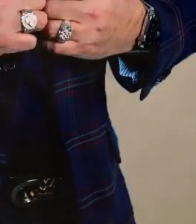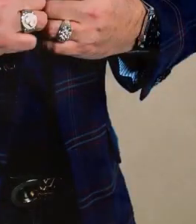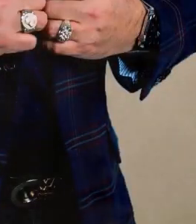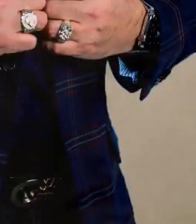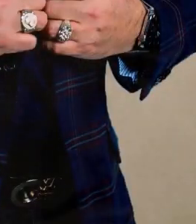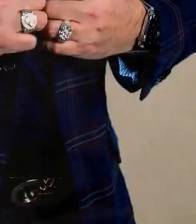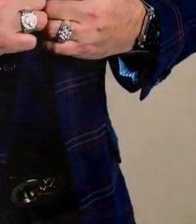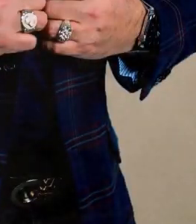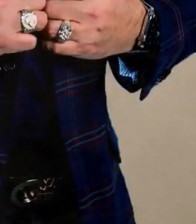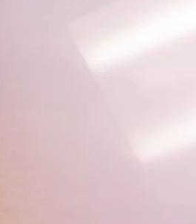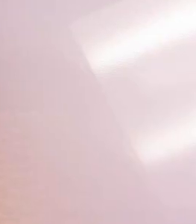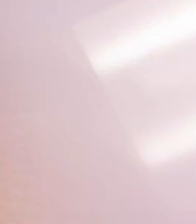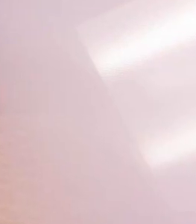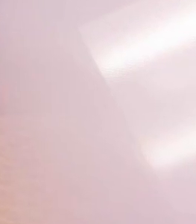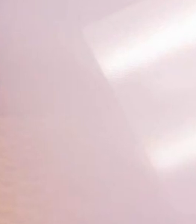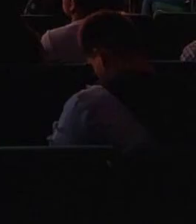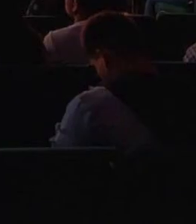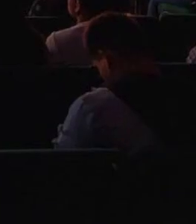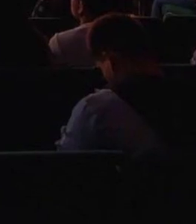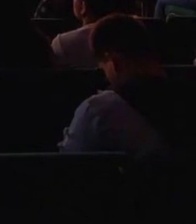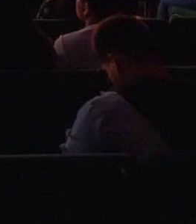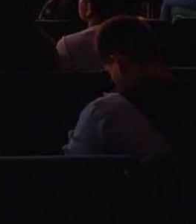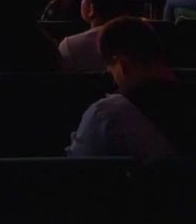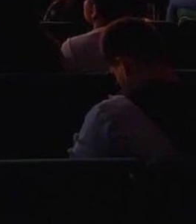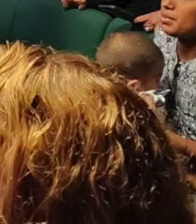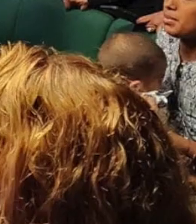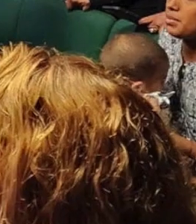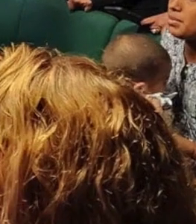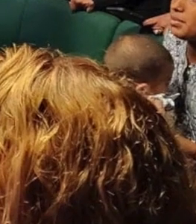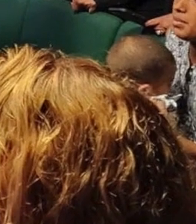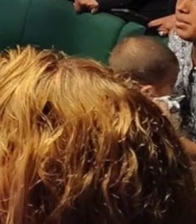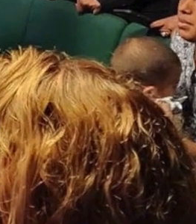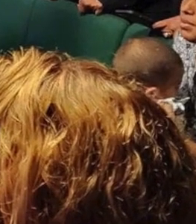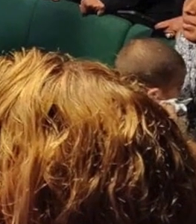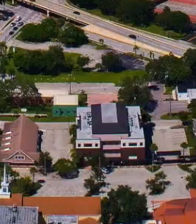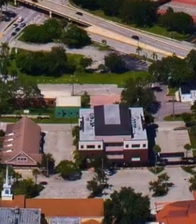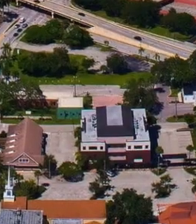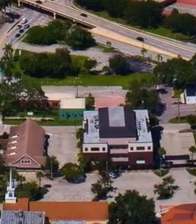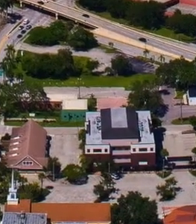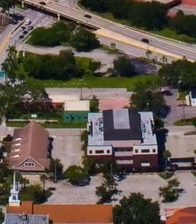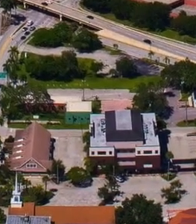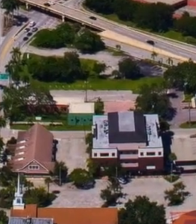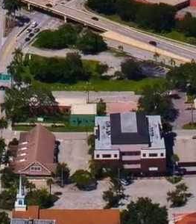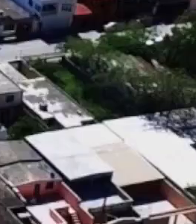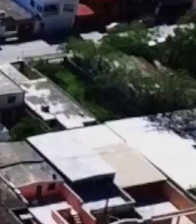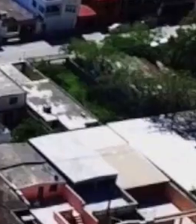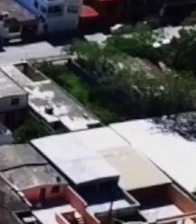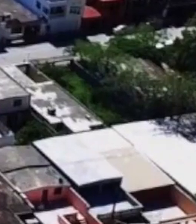Apóstol Roberto Treviño es el pastor principal y fundador del Ministerio Internacional Nueva Esperanza en Fort Myers,